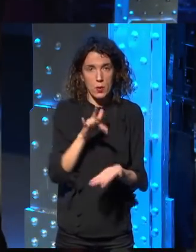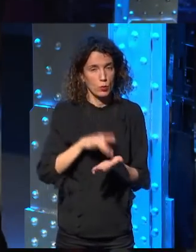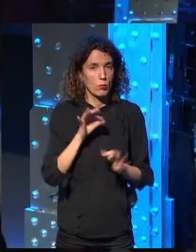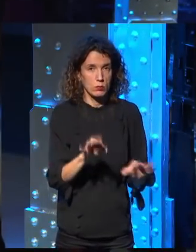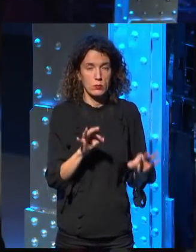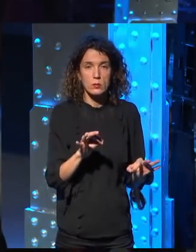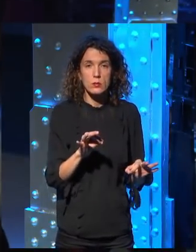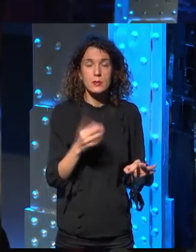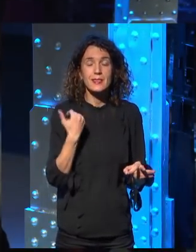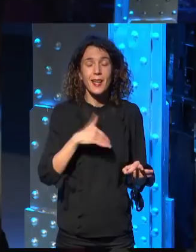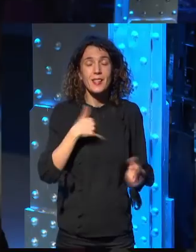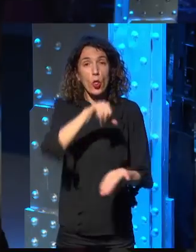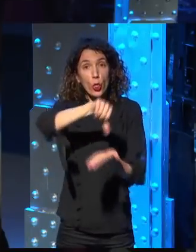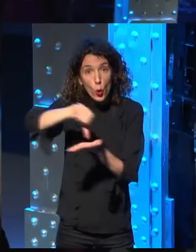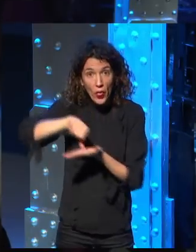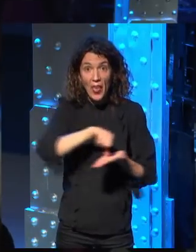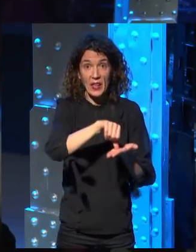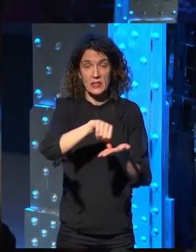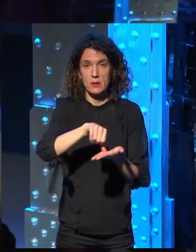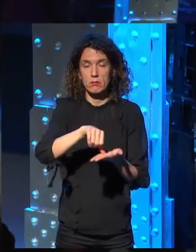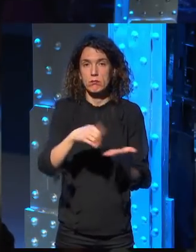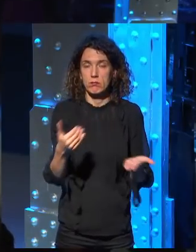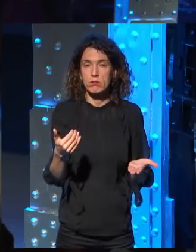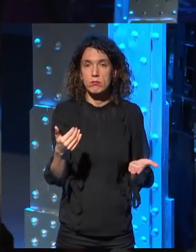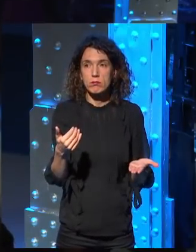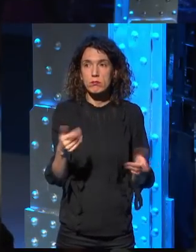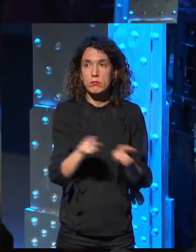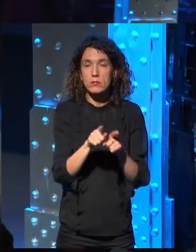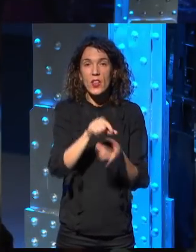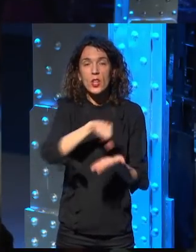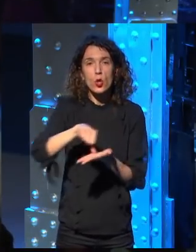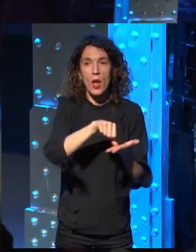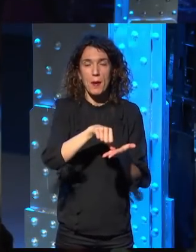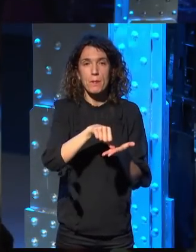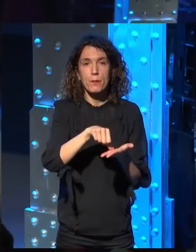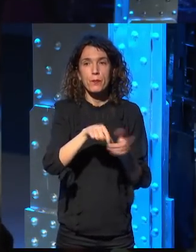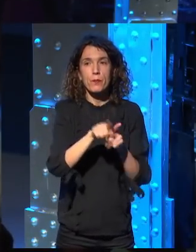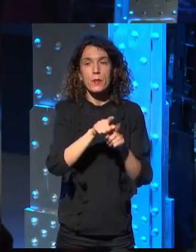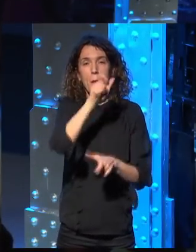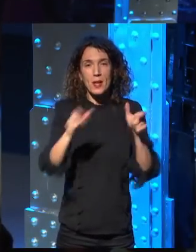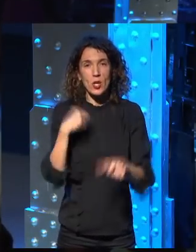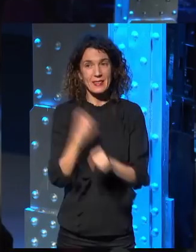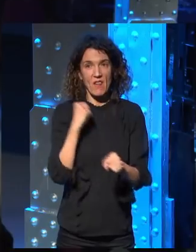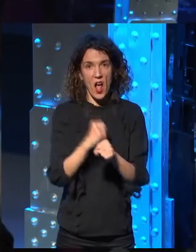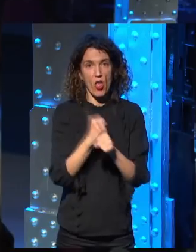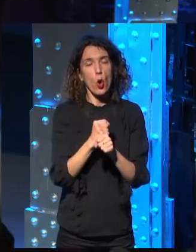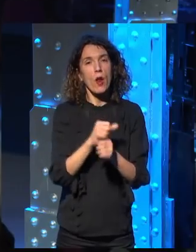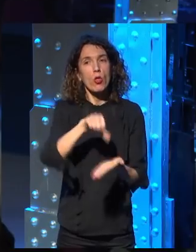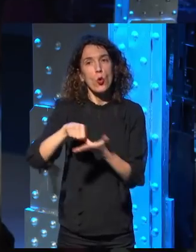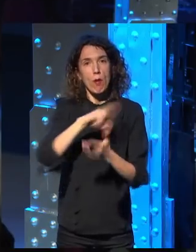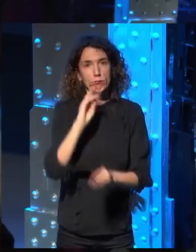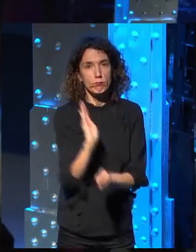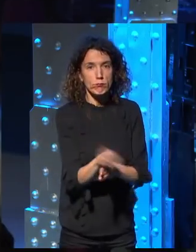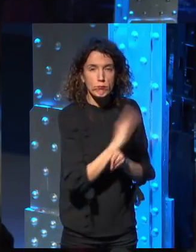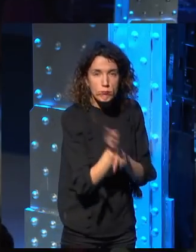es decir, una vez que las ciudades, quien sostuvo las ciudades fueron las personas trabajadoras, los